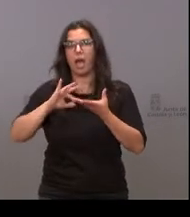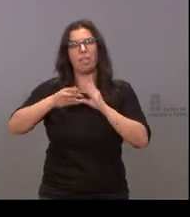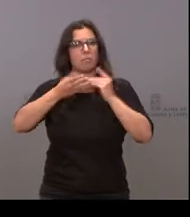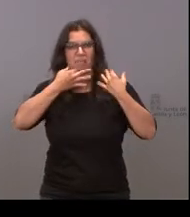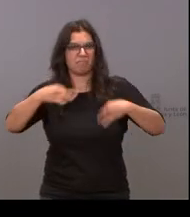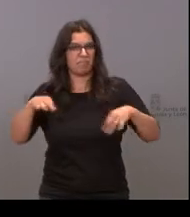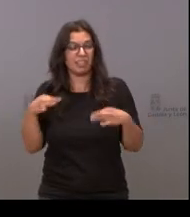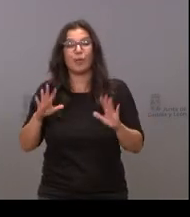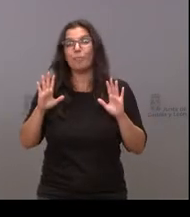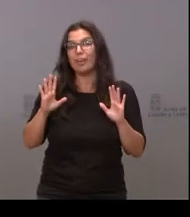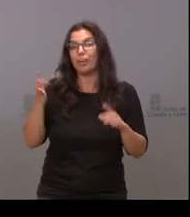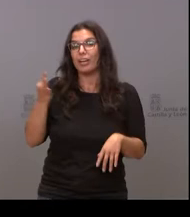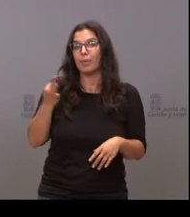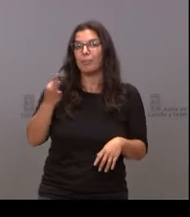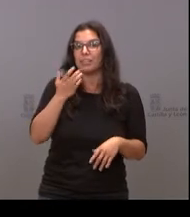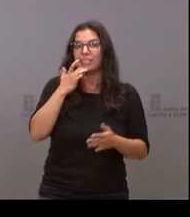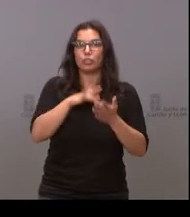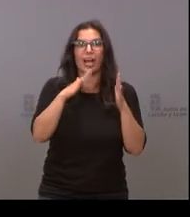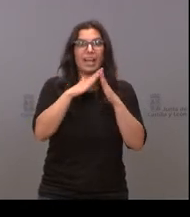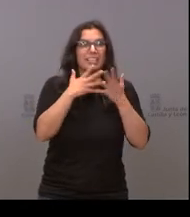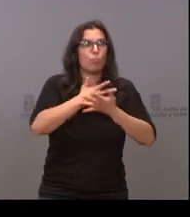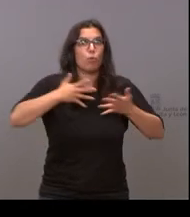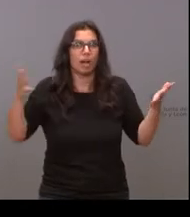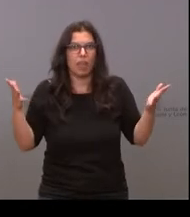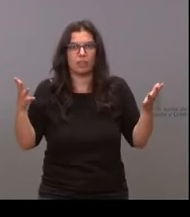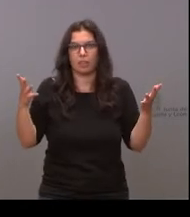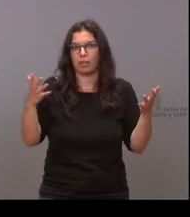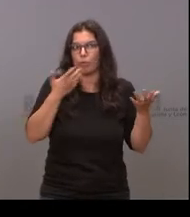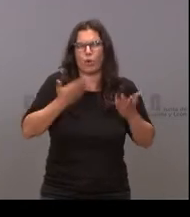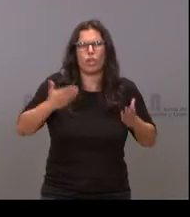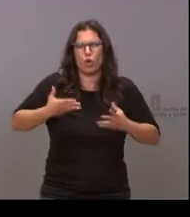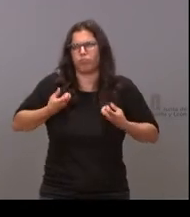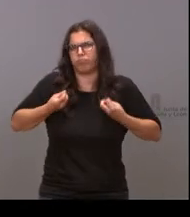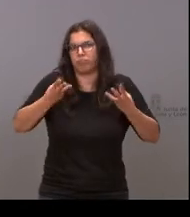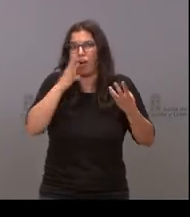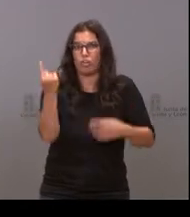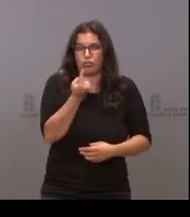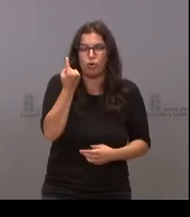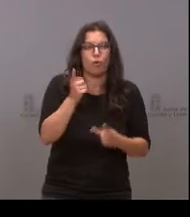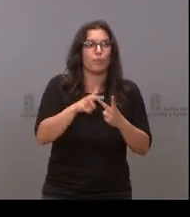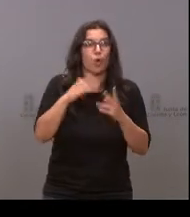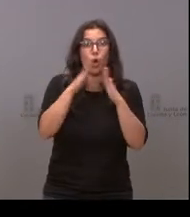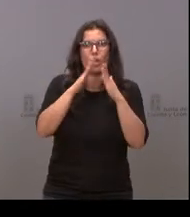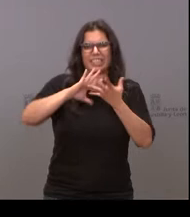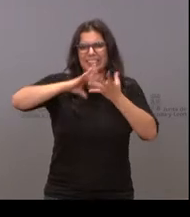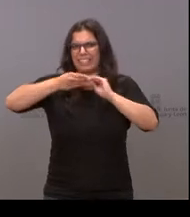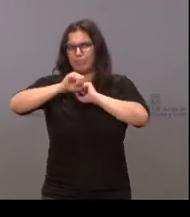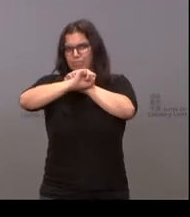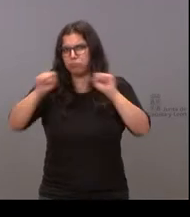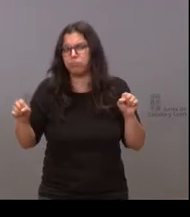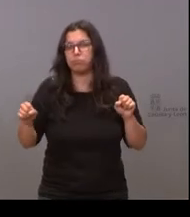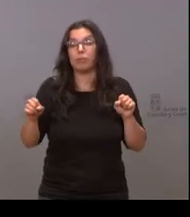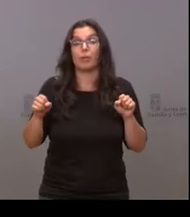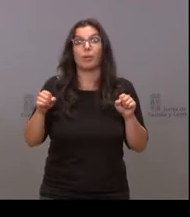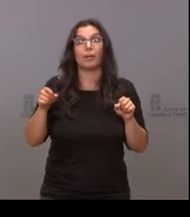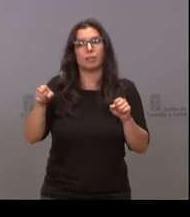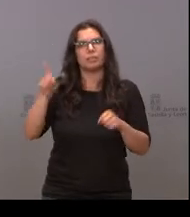pero qué ocurre con de las personas que tiene una casa muy grande porque tuvo muchos hijos o tiene una enorme o una casa que es muy difícil adaptar porque no se puede adaptar las